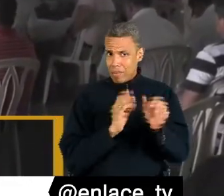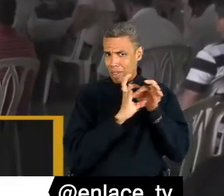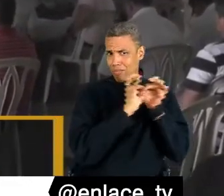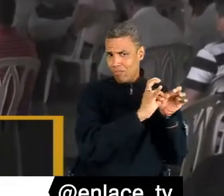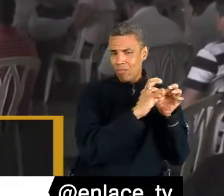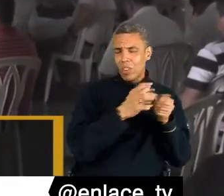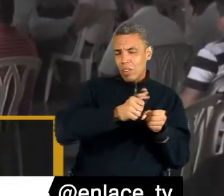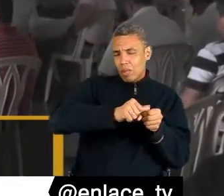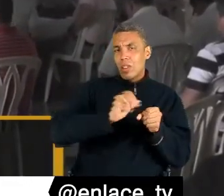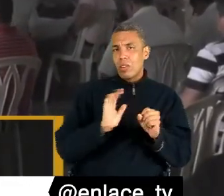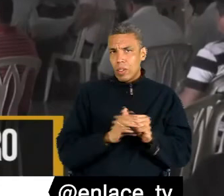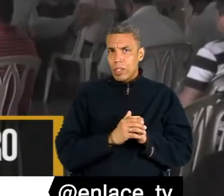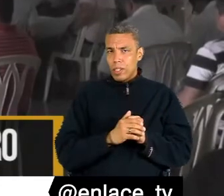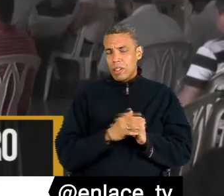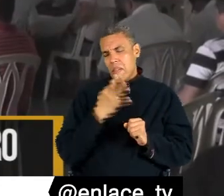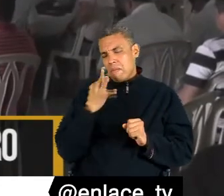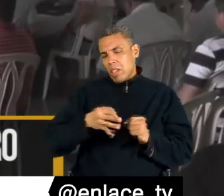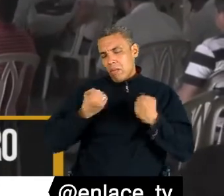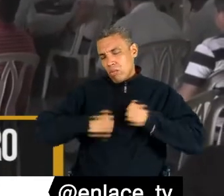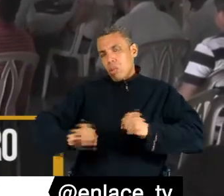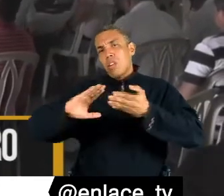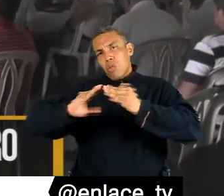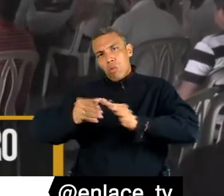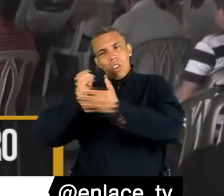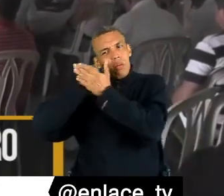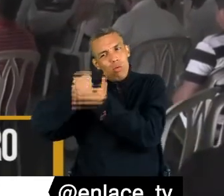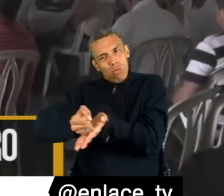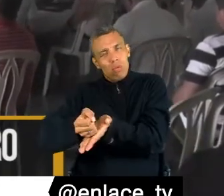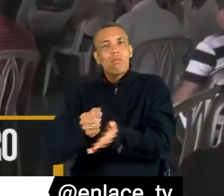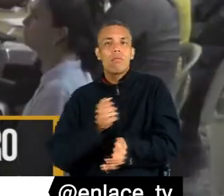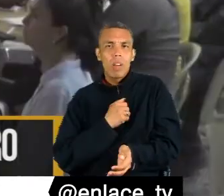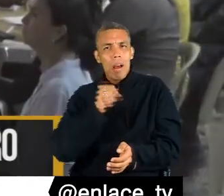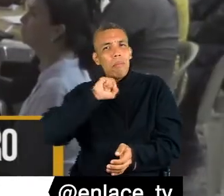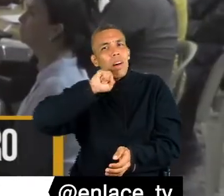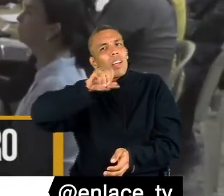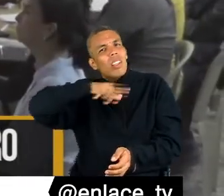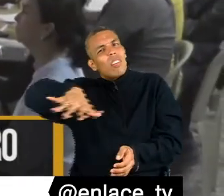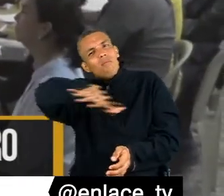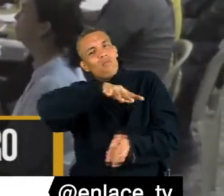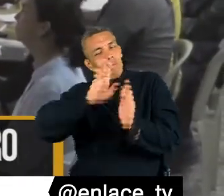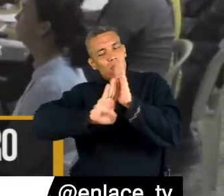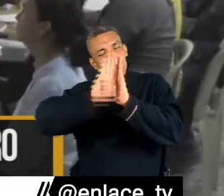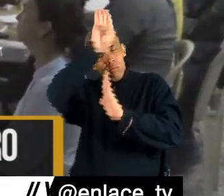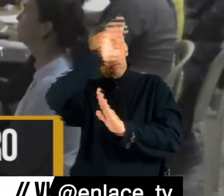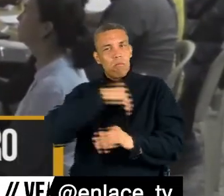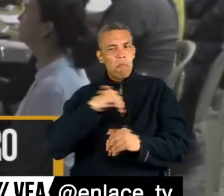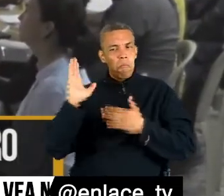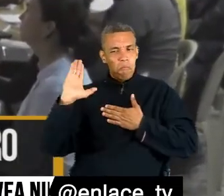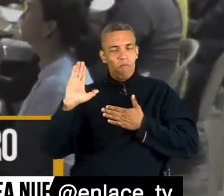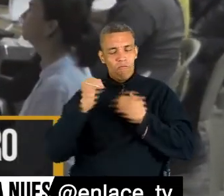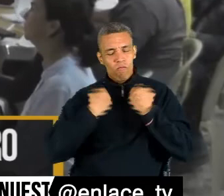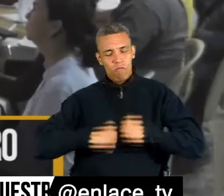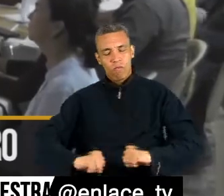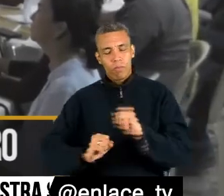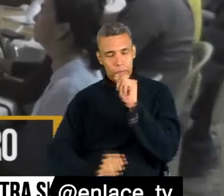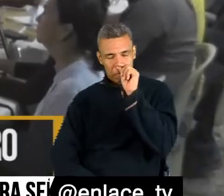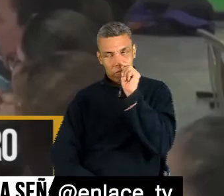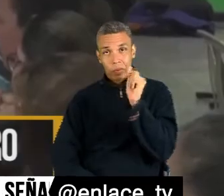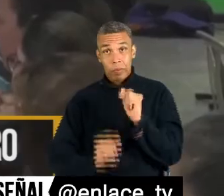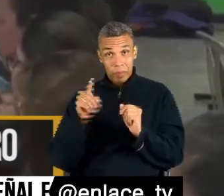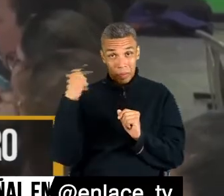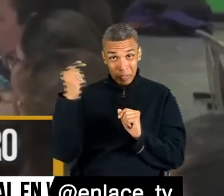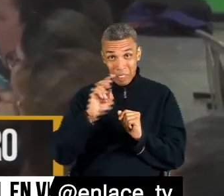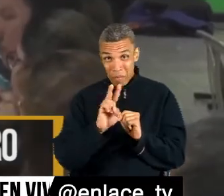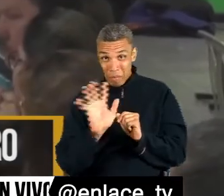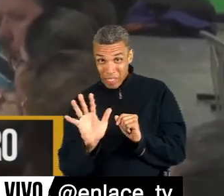realidad exista un mejor mañana para la comunidad, para el municipio y para el proyecto. El próximo lunes 25 de abril se analizará la información y el